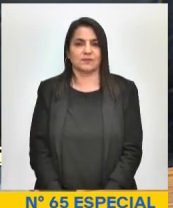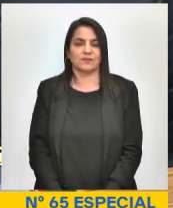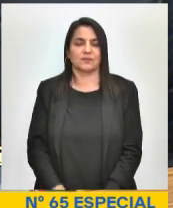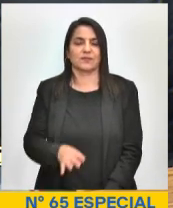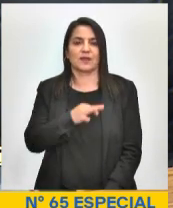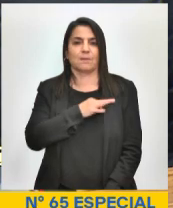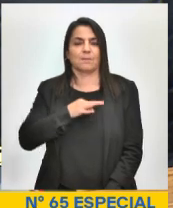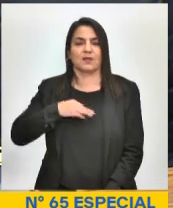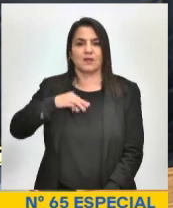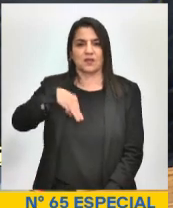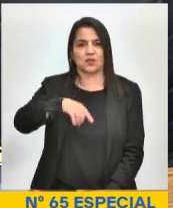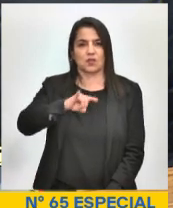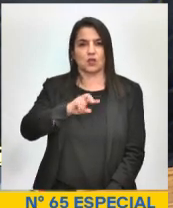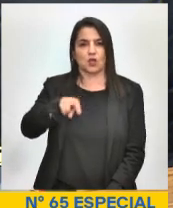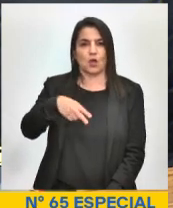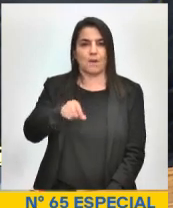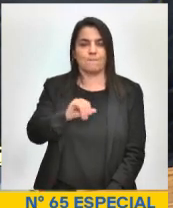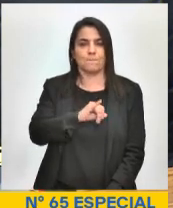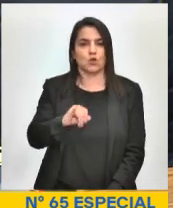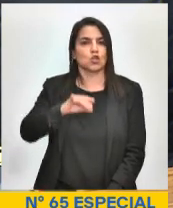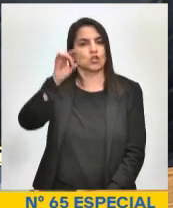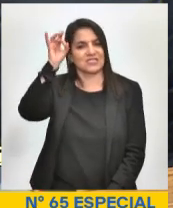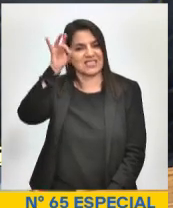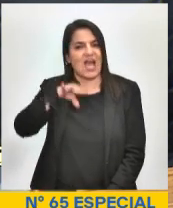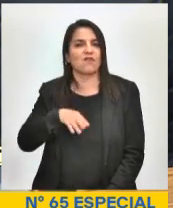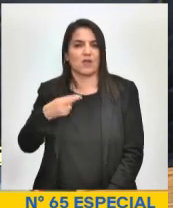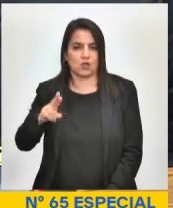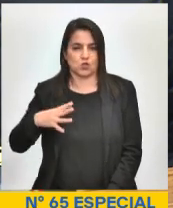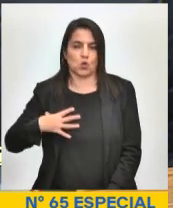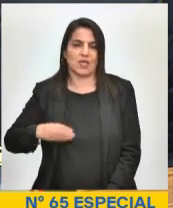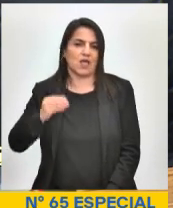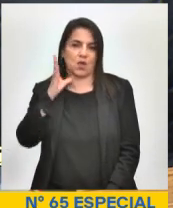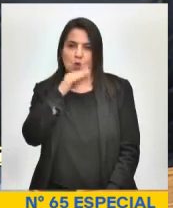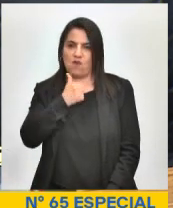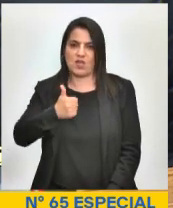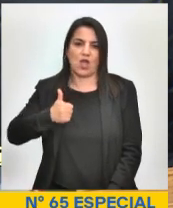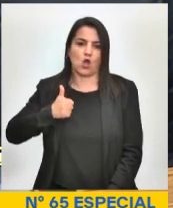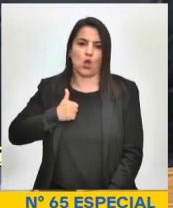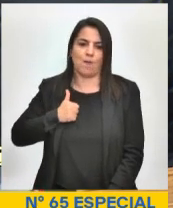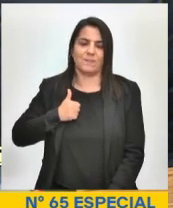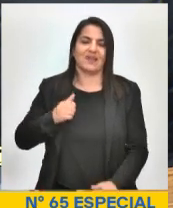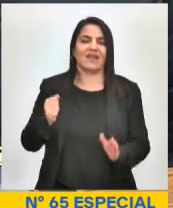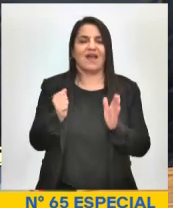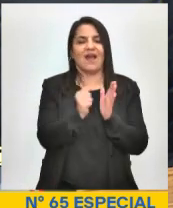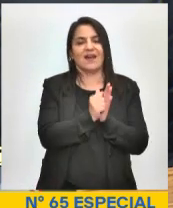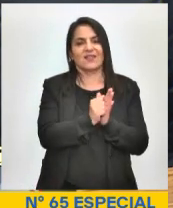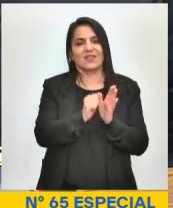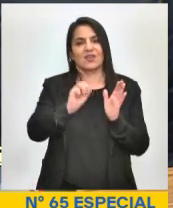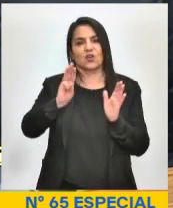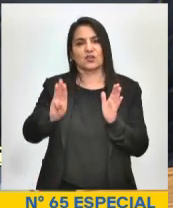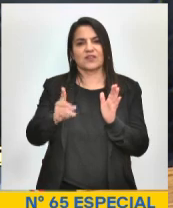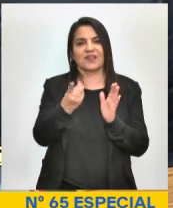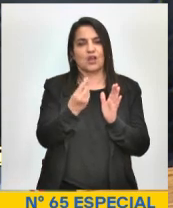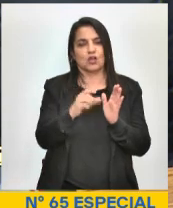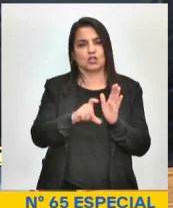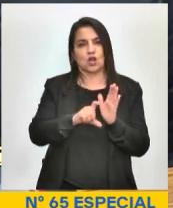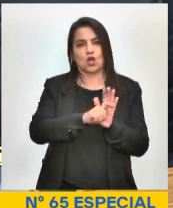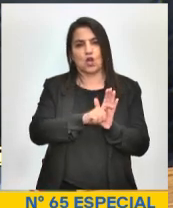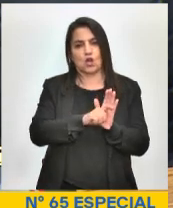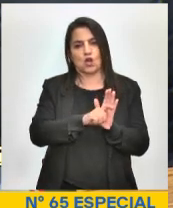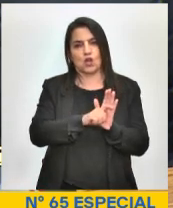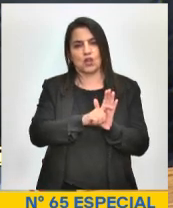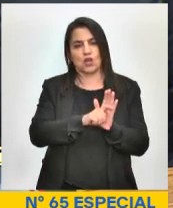ministro Muñoz no podía menos que saber que su hija incumplía por vivir con ella el artículo 311 del Código Orgánico